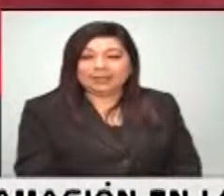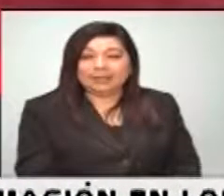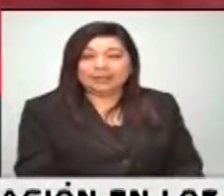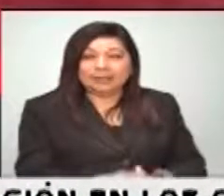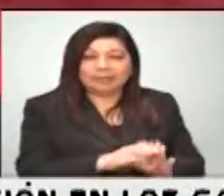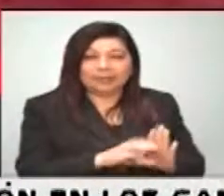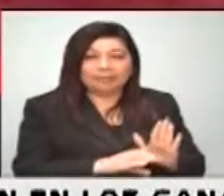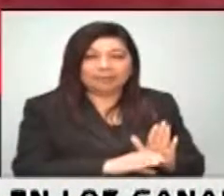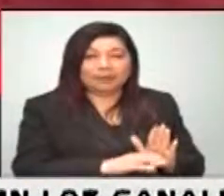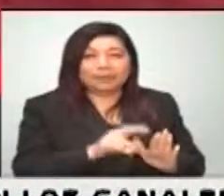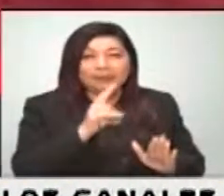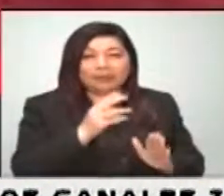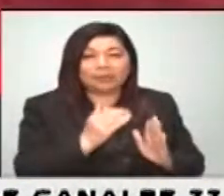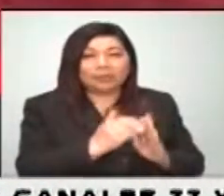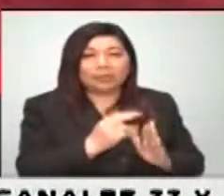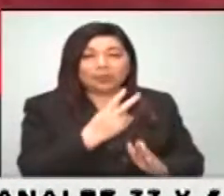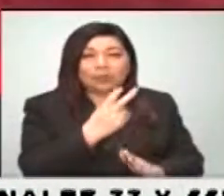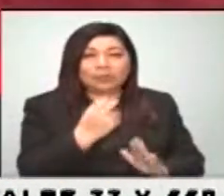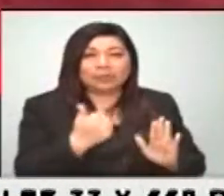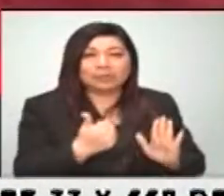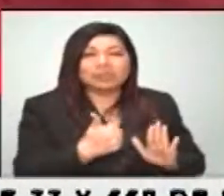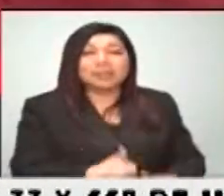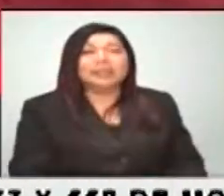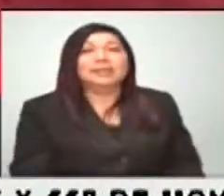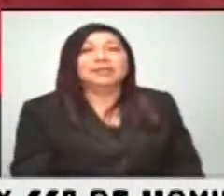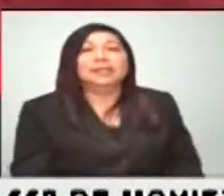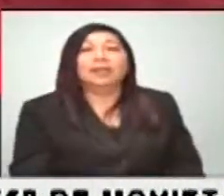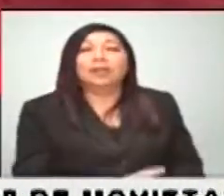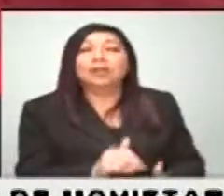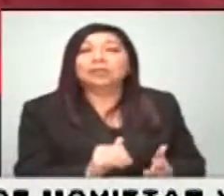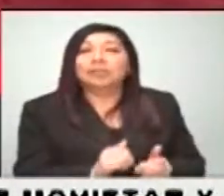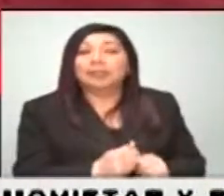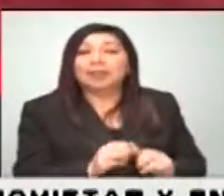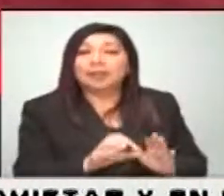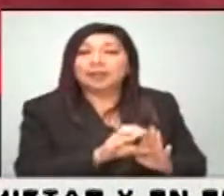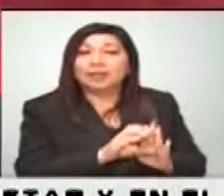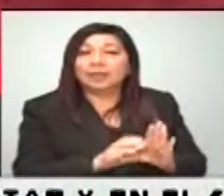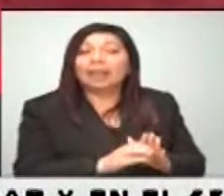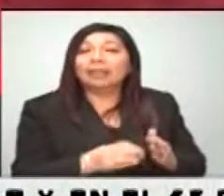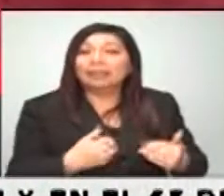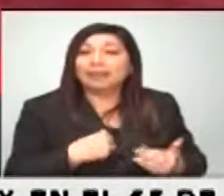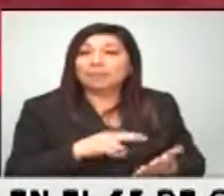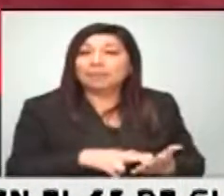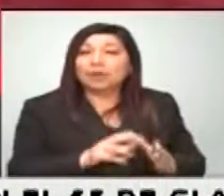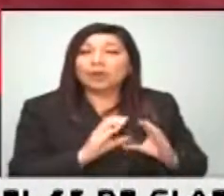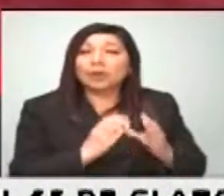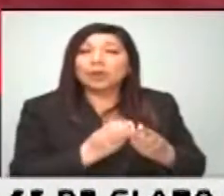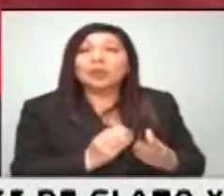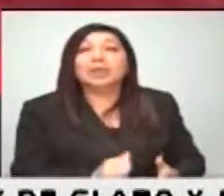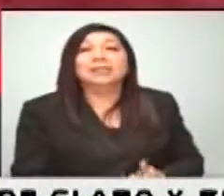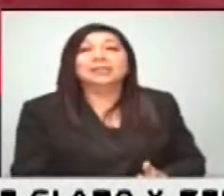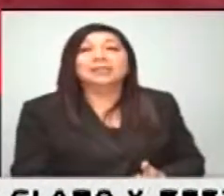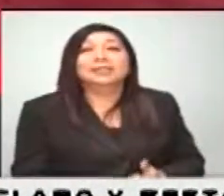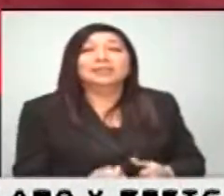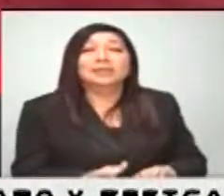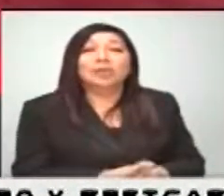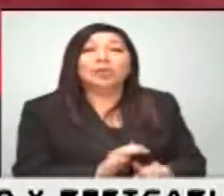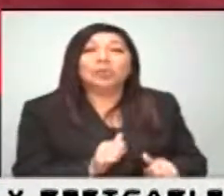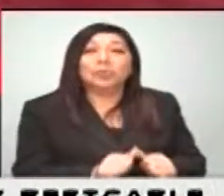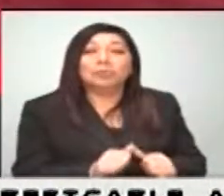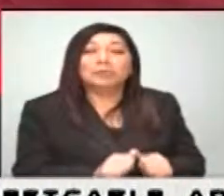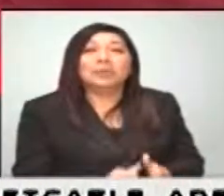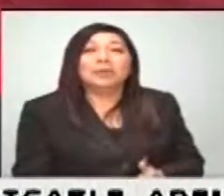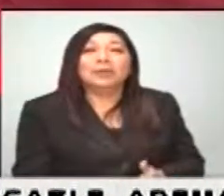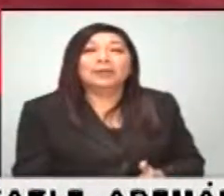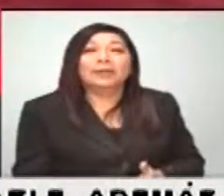Constitución Política del Perú, artículo 206. Toda reforma constitucional debe ser aprobada por el Congreso con mayoría absoluta del número legal de sus